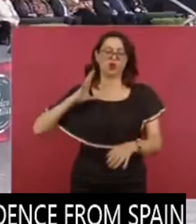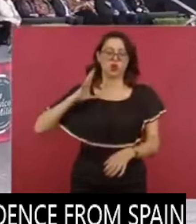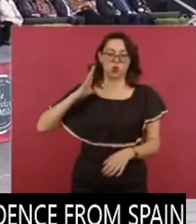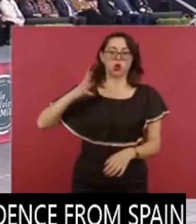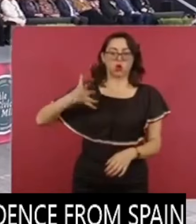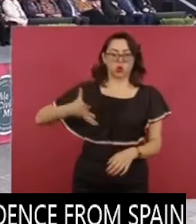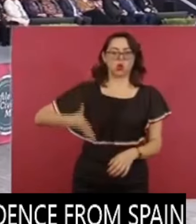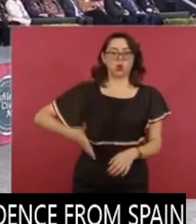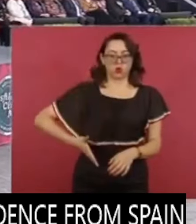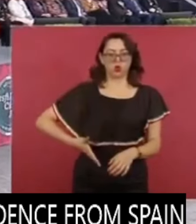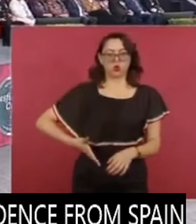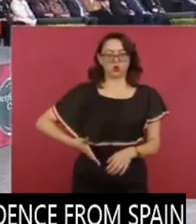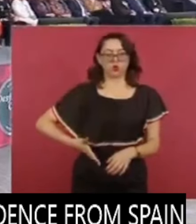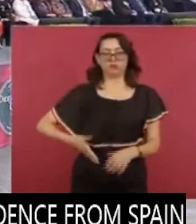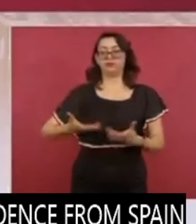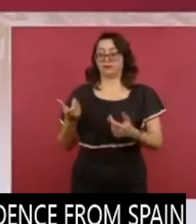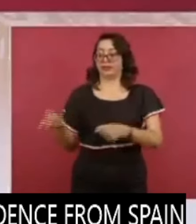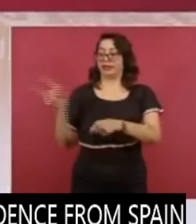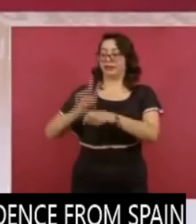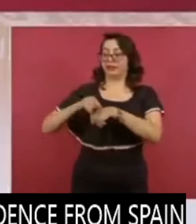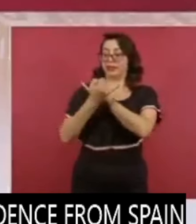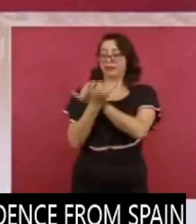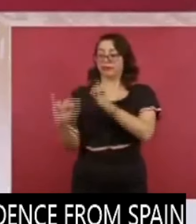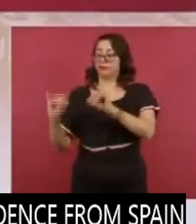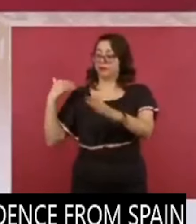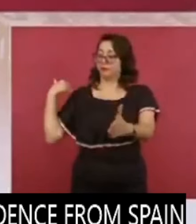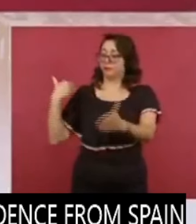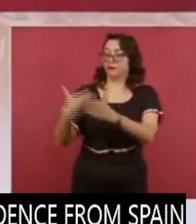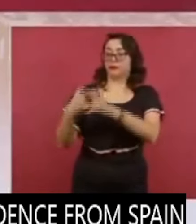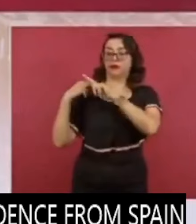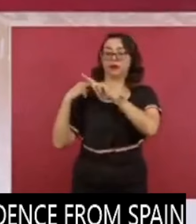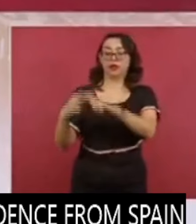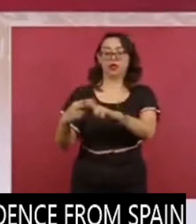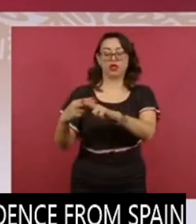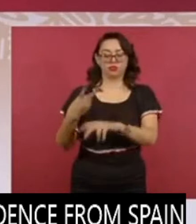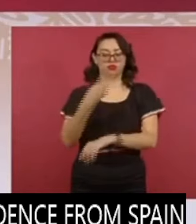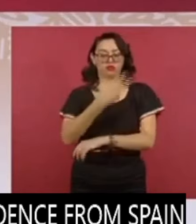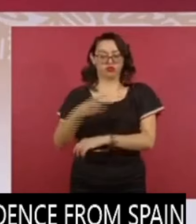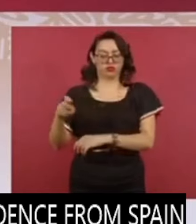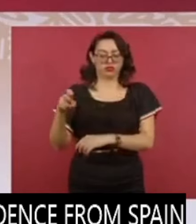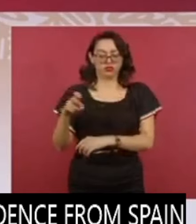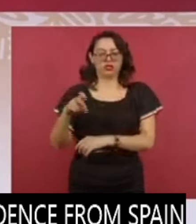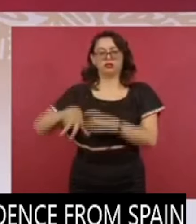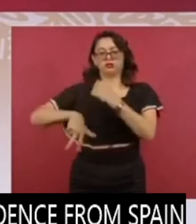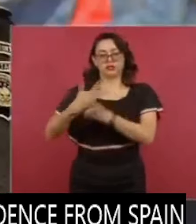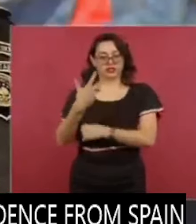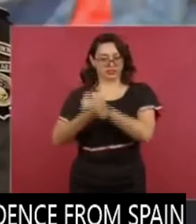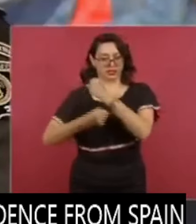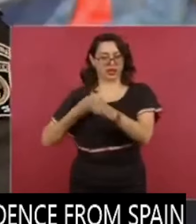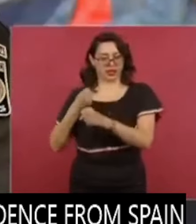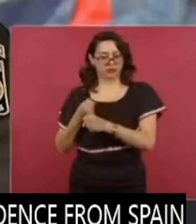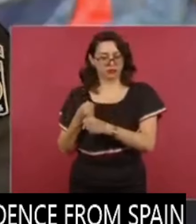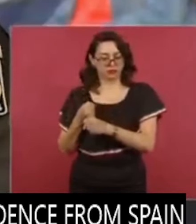conmemoramos el 213 aniversario del inicio de nuestra independencia.